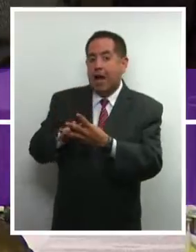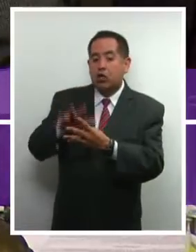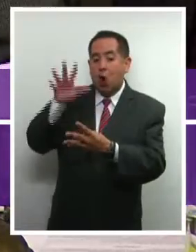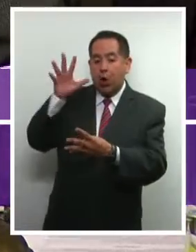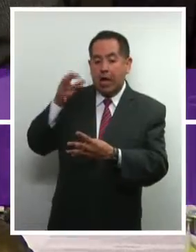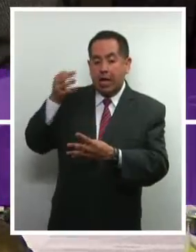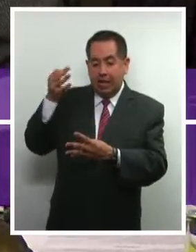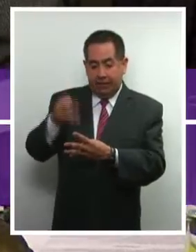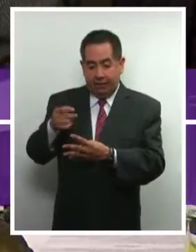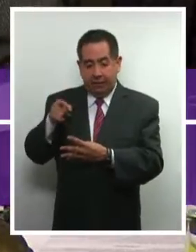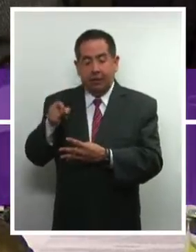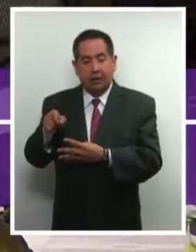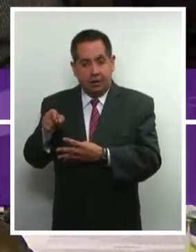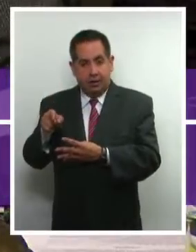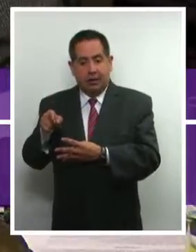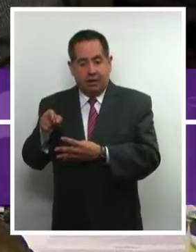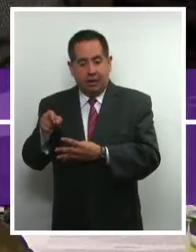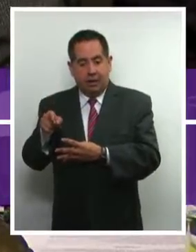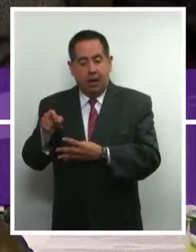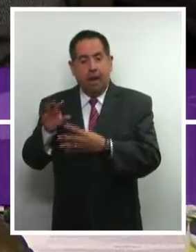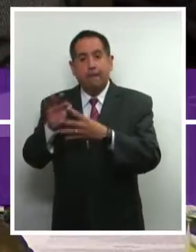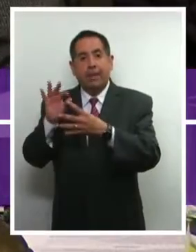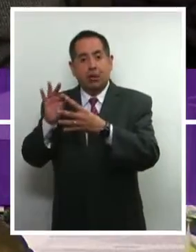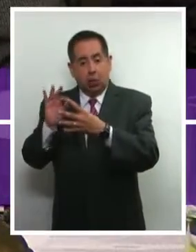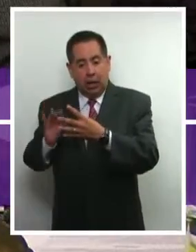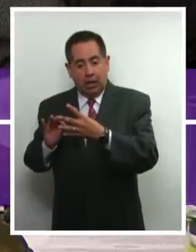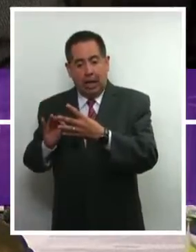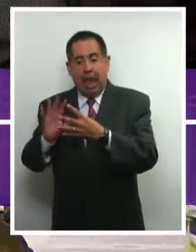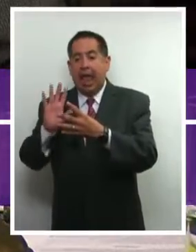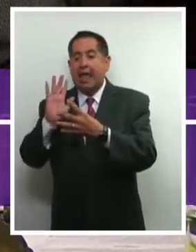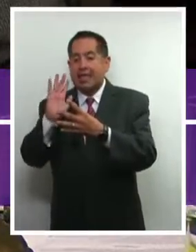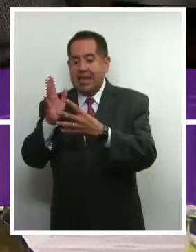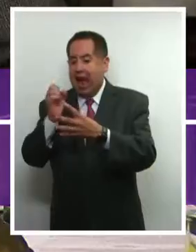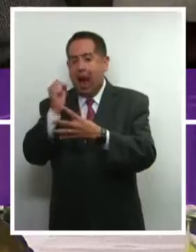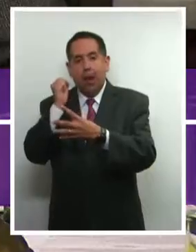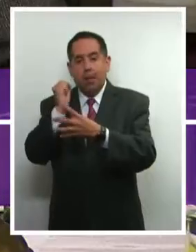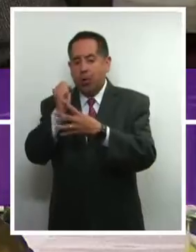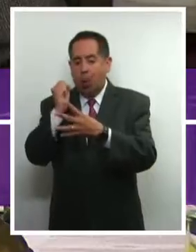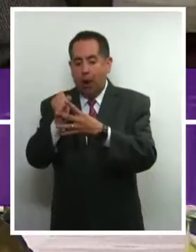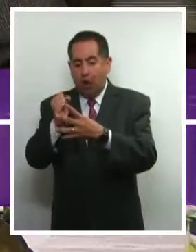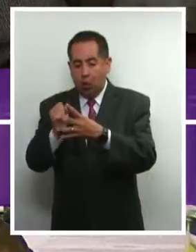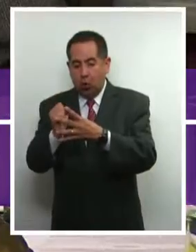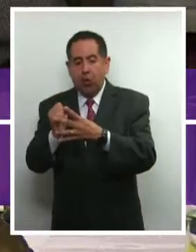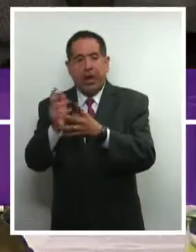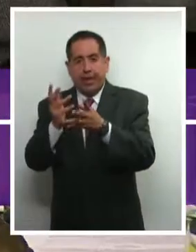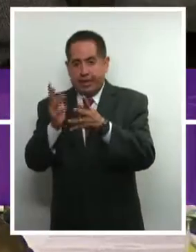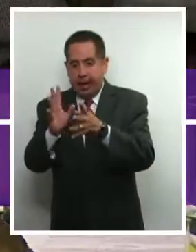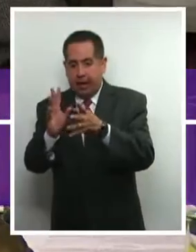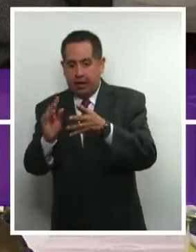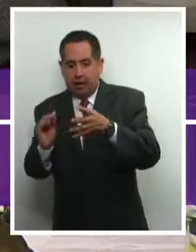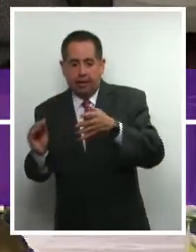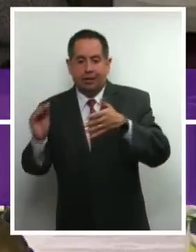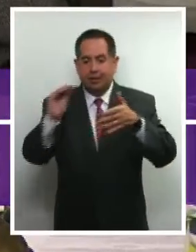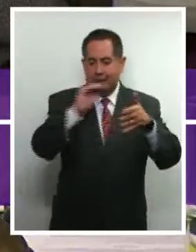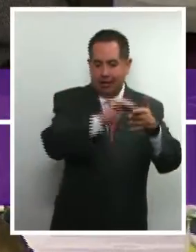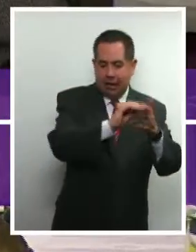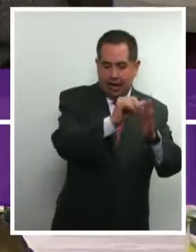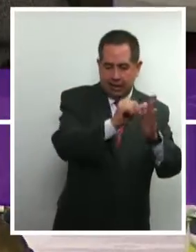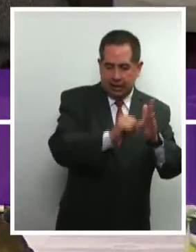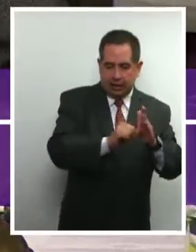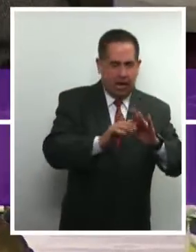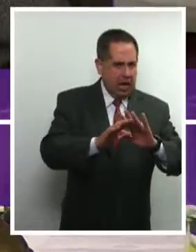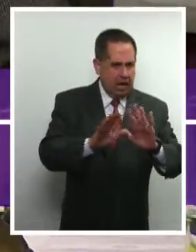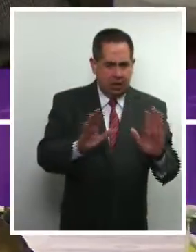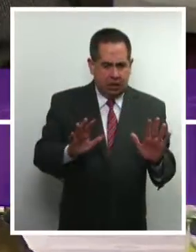calificada de las reservas en lo particular ya fueron aprobados e incorporados al texto del artículo. Ahí no